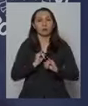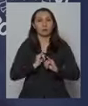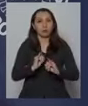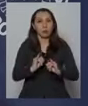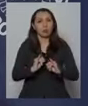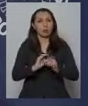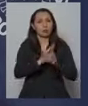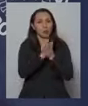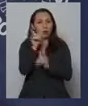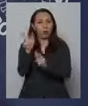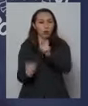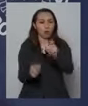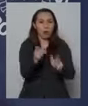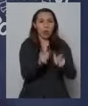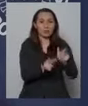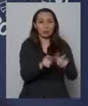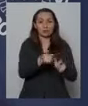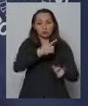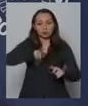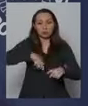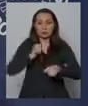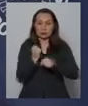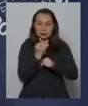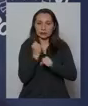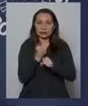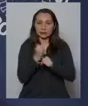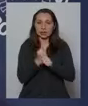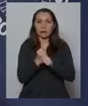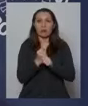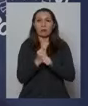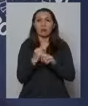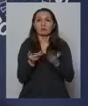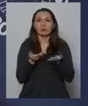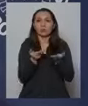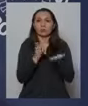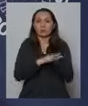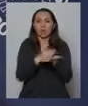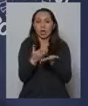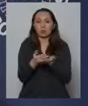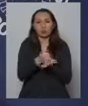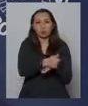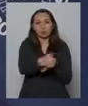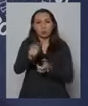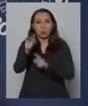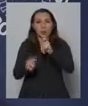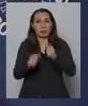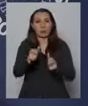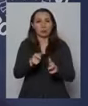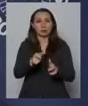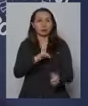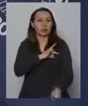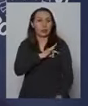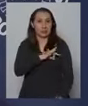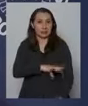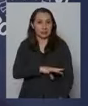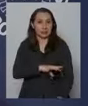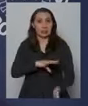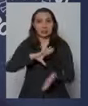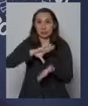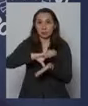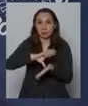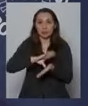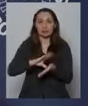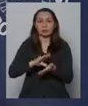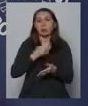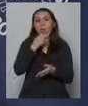comunicarle a todas las personas que estamos trabajando por la salud de todas las personas en nuestro país. Queremos